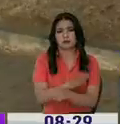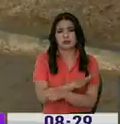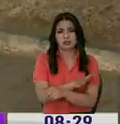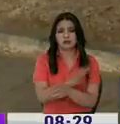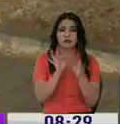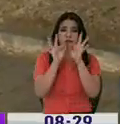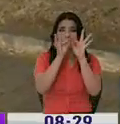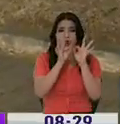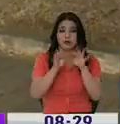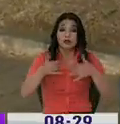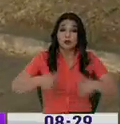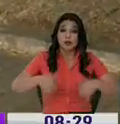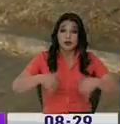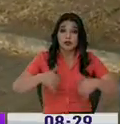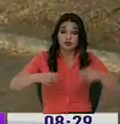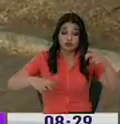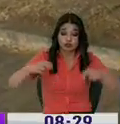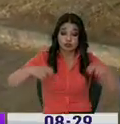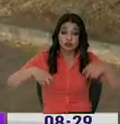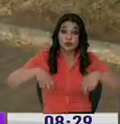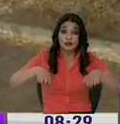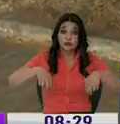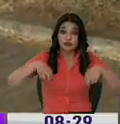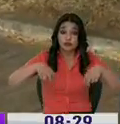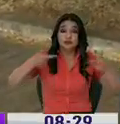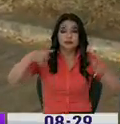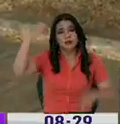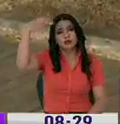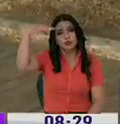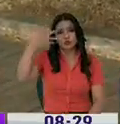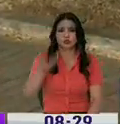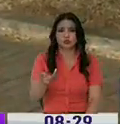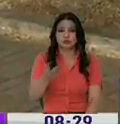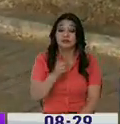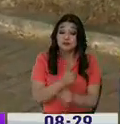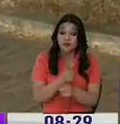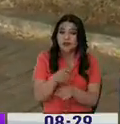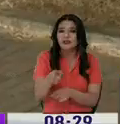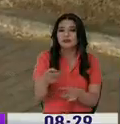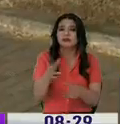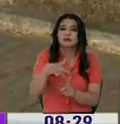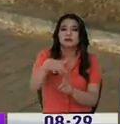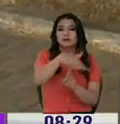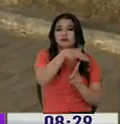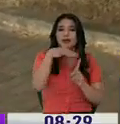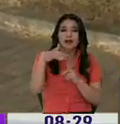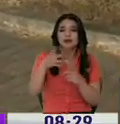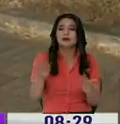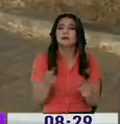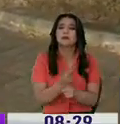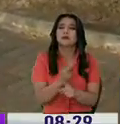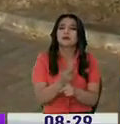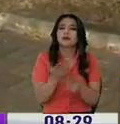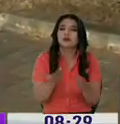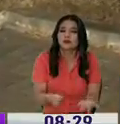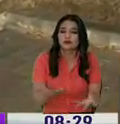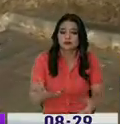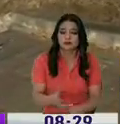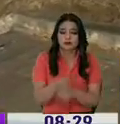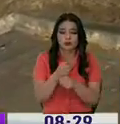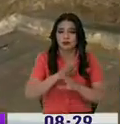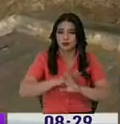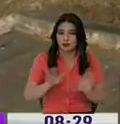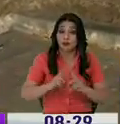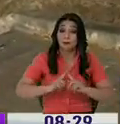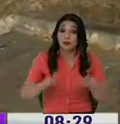se arregle los juegos infantiles y también las luminarias que esto ha ocasionado que este parque infantil se vuelva inseguro pero por supuesto